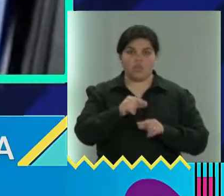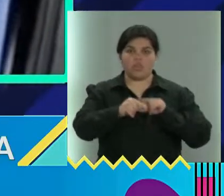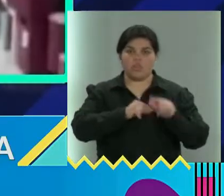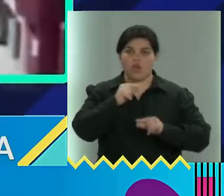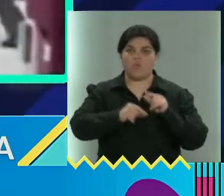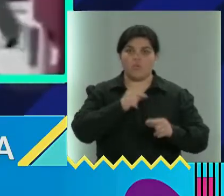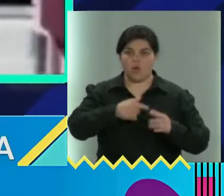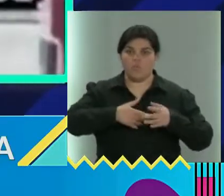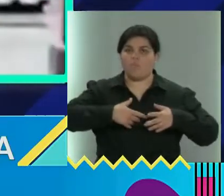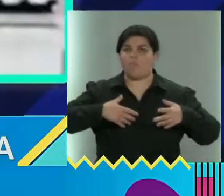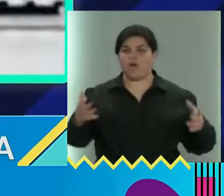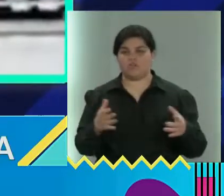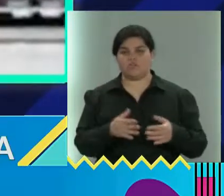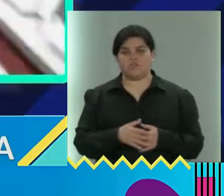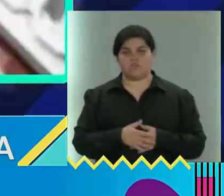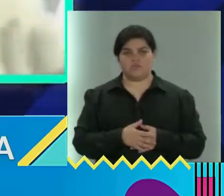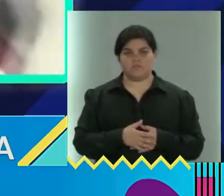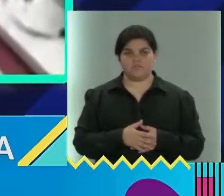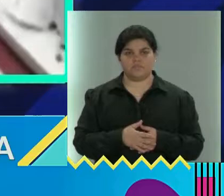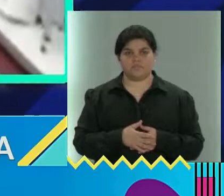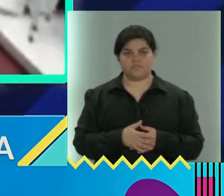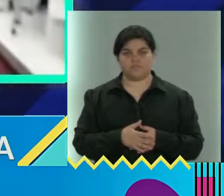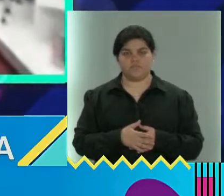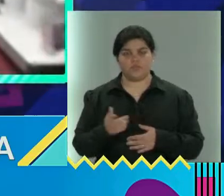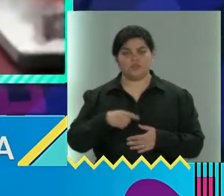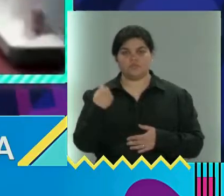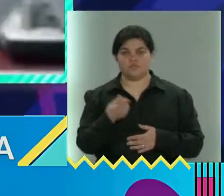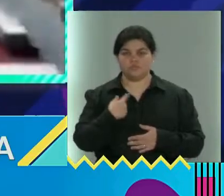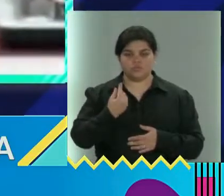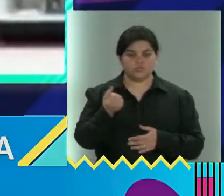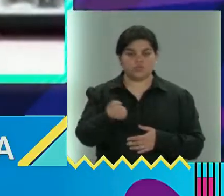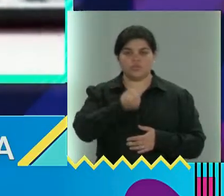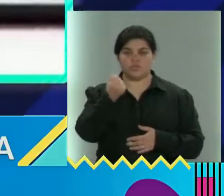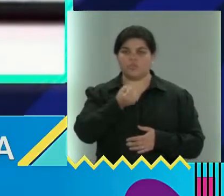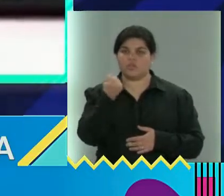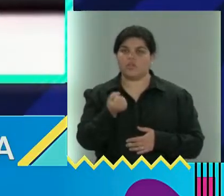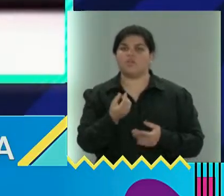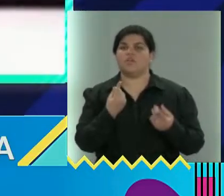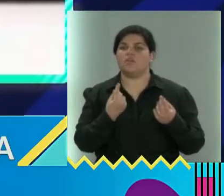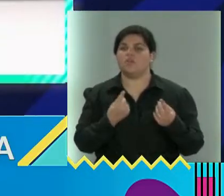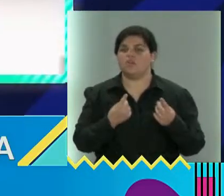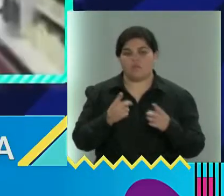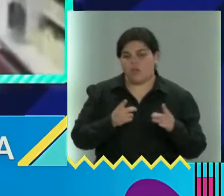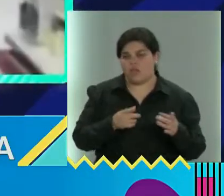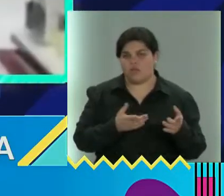más detalles, más refinamiento. Entonces tenemos que ver que más que el problema de